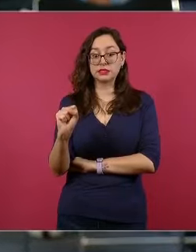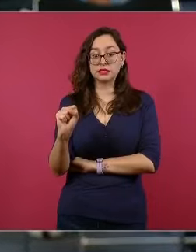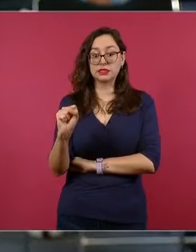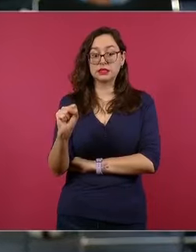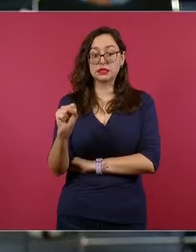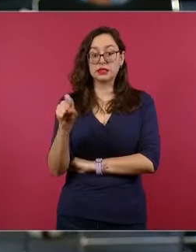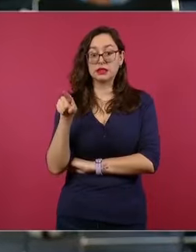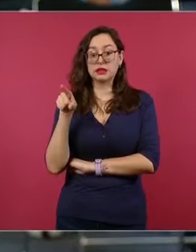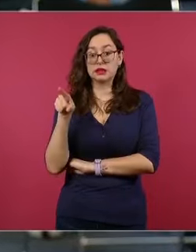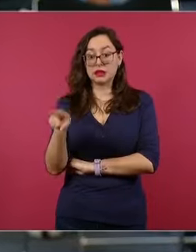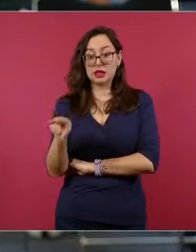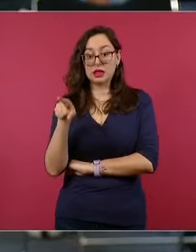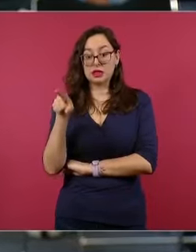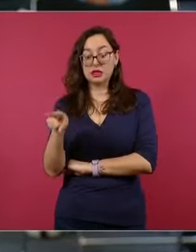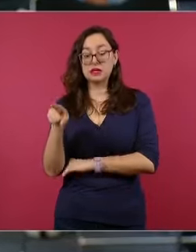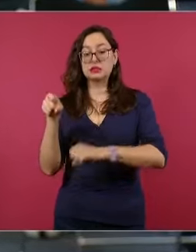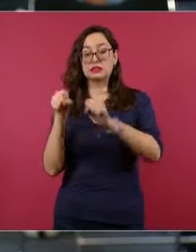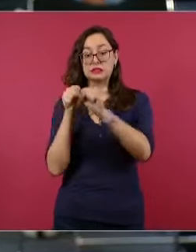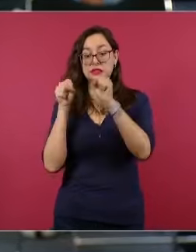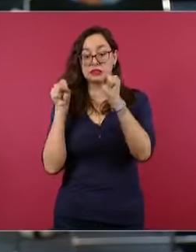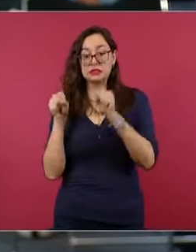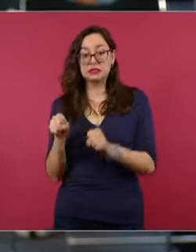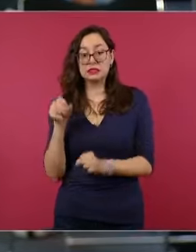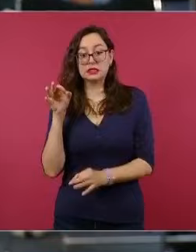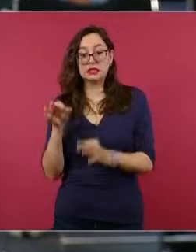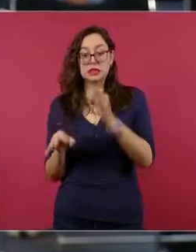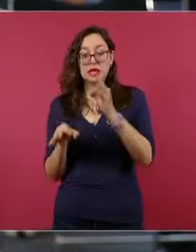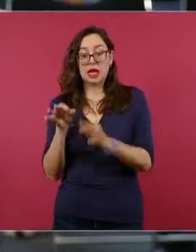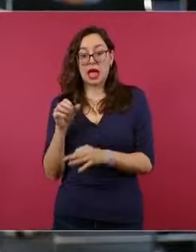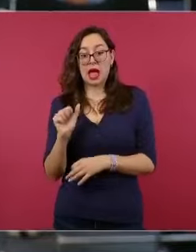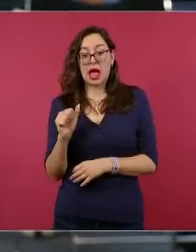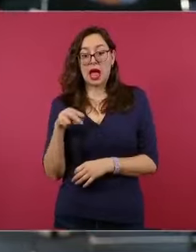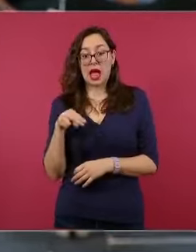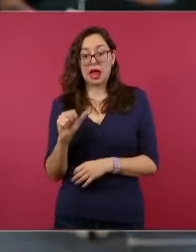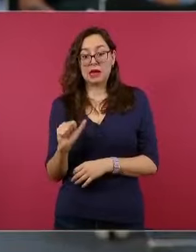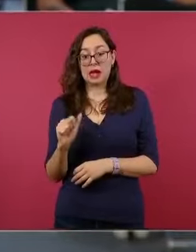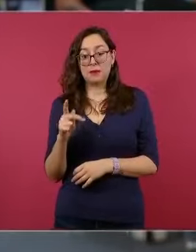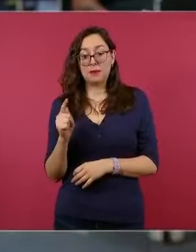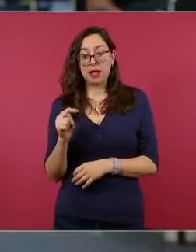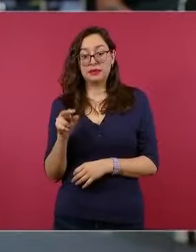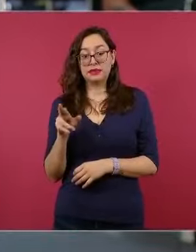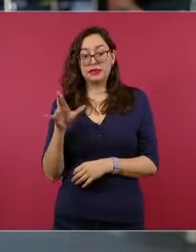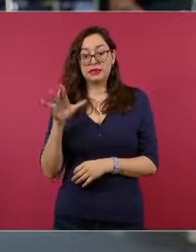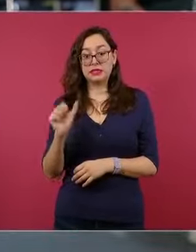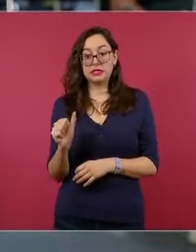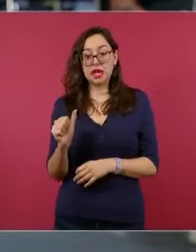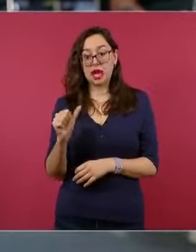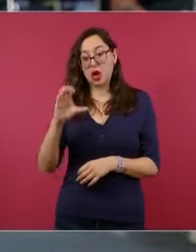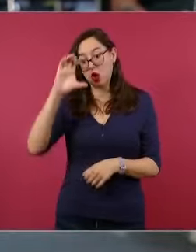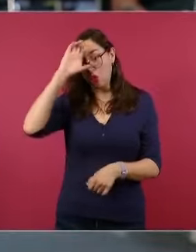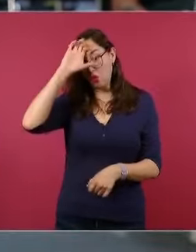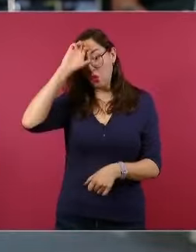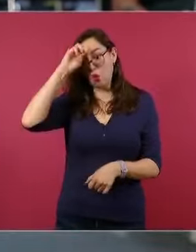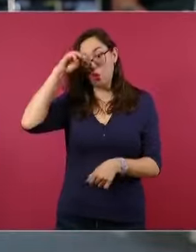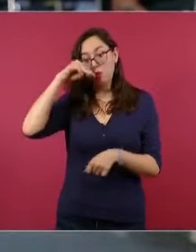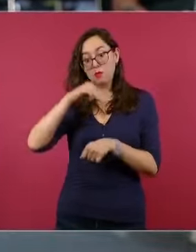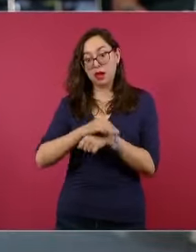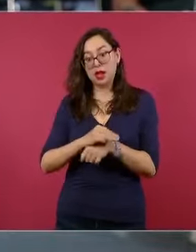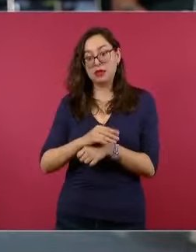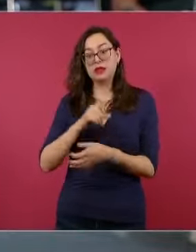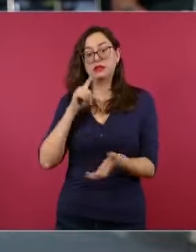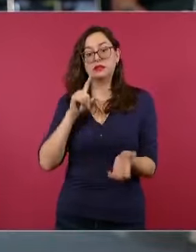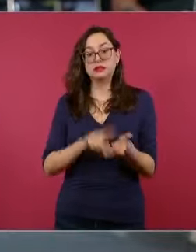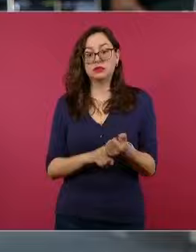implementación de ese sistema penal Ana Patricia briceño compadre comadre de ellos en el en el instituto de